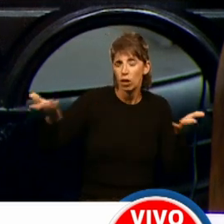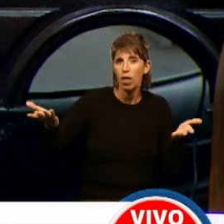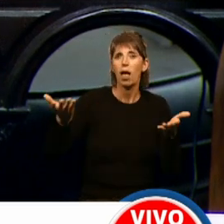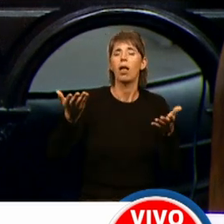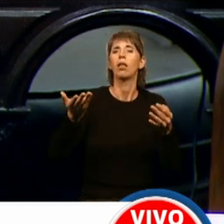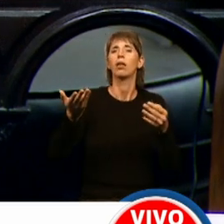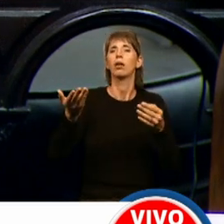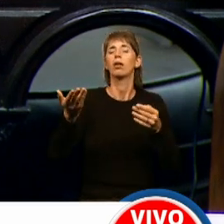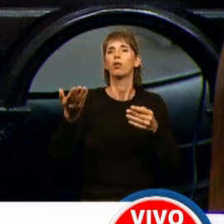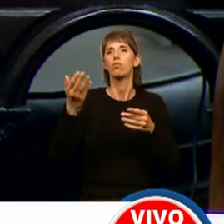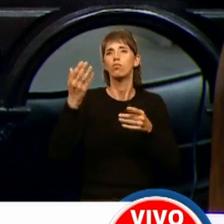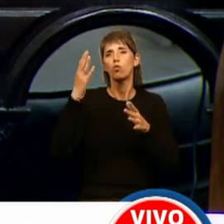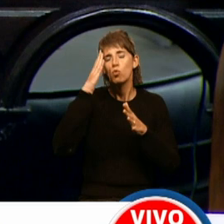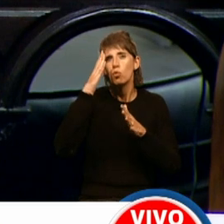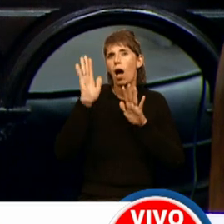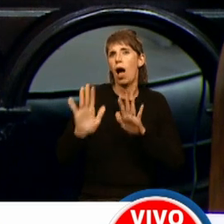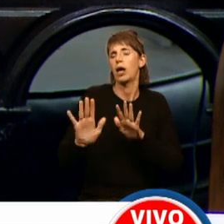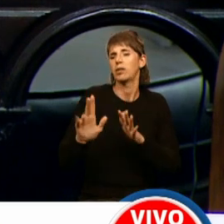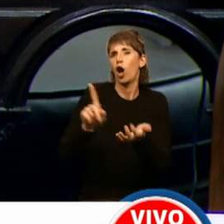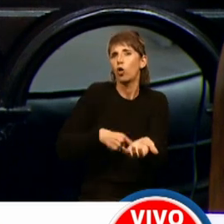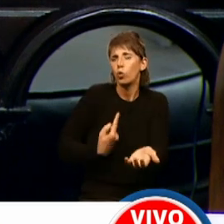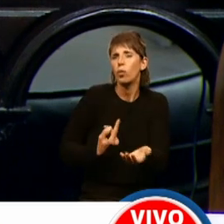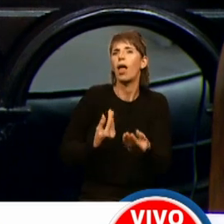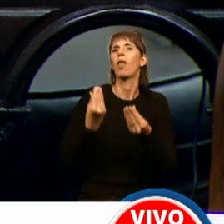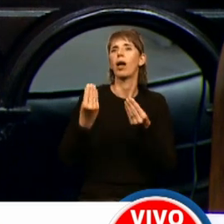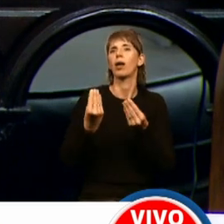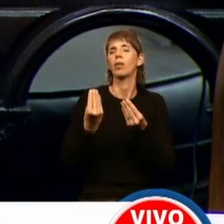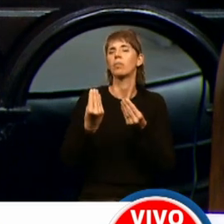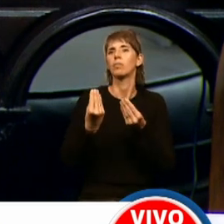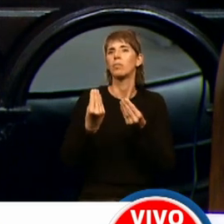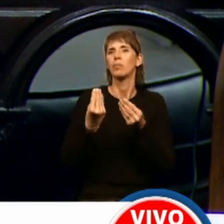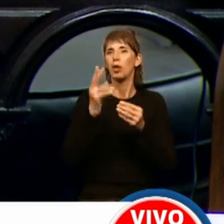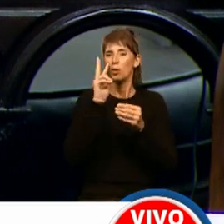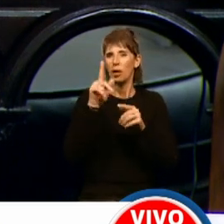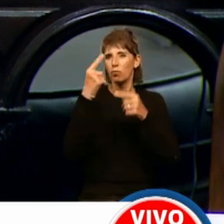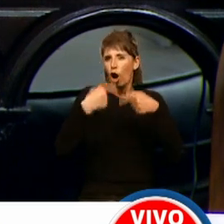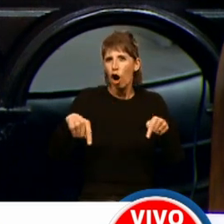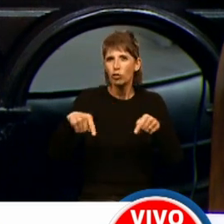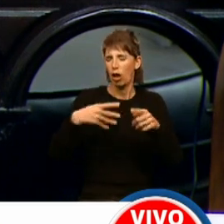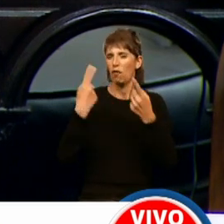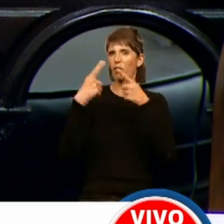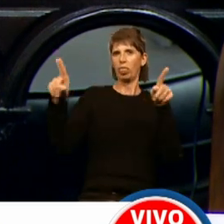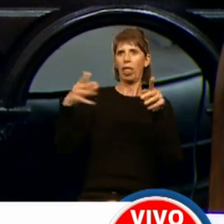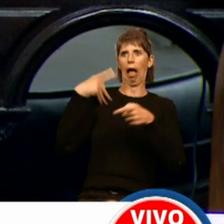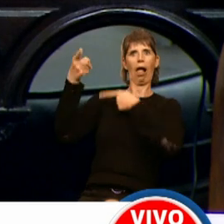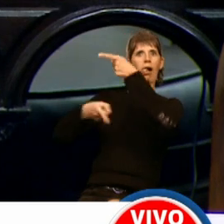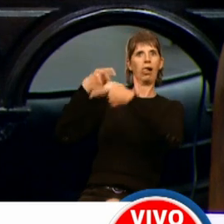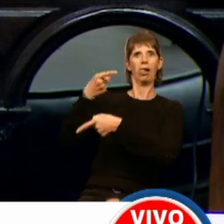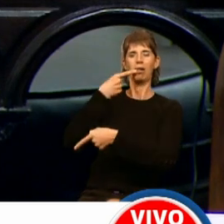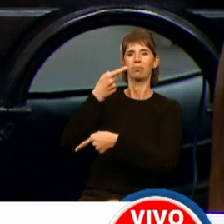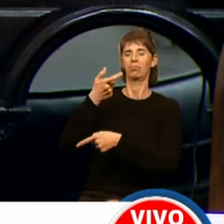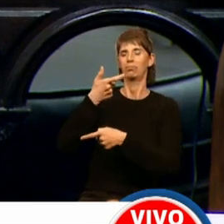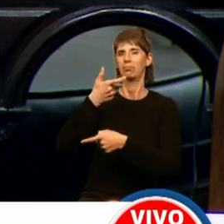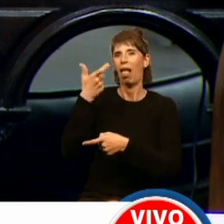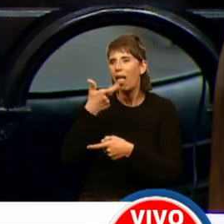es tan acostumbrada a señalar lo que se apartaba de la norma produjeron sobre esa